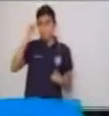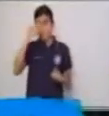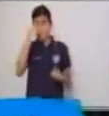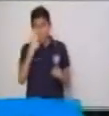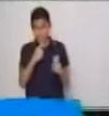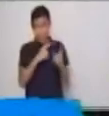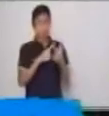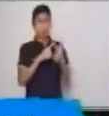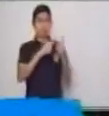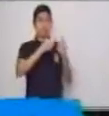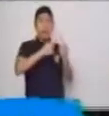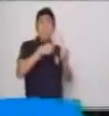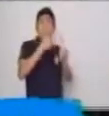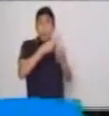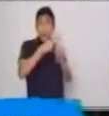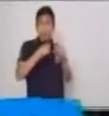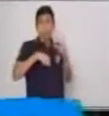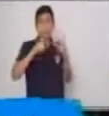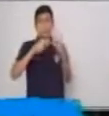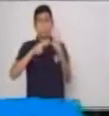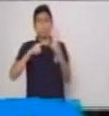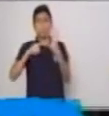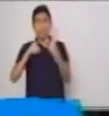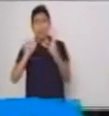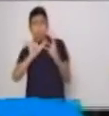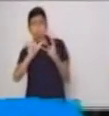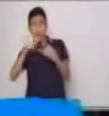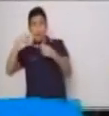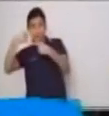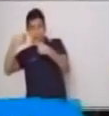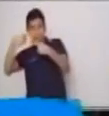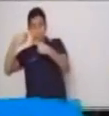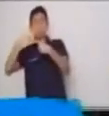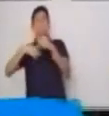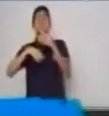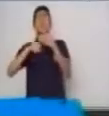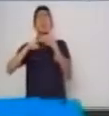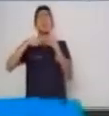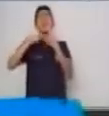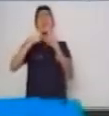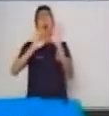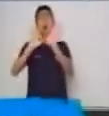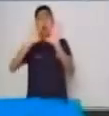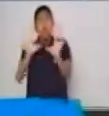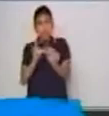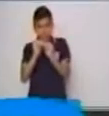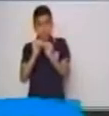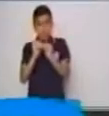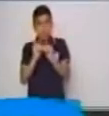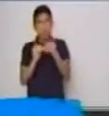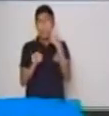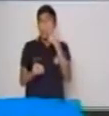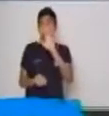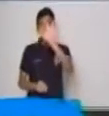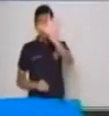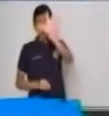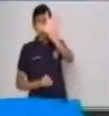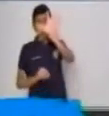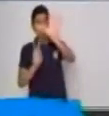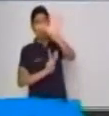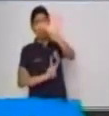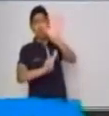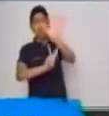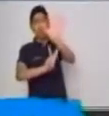signo más, signo igual, suma o total. Acá tengo 5,